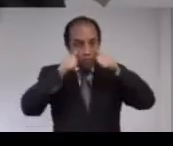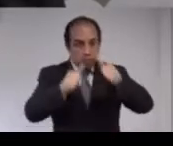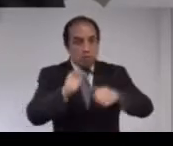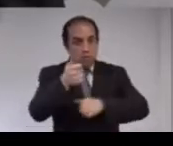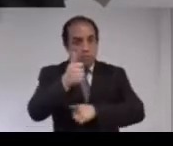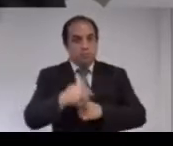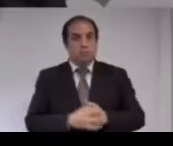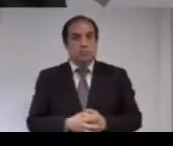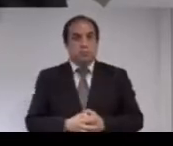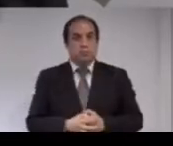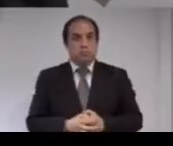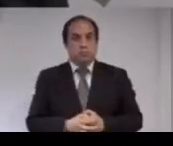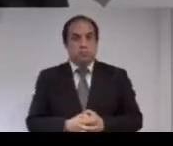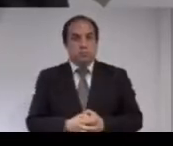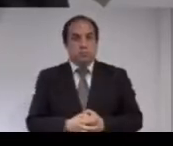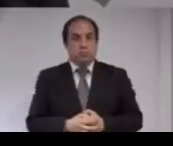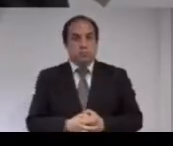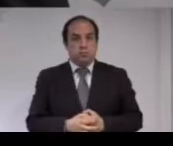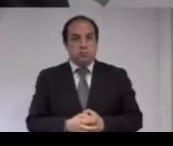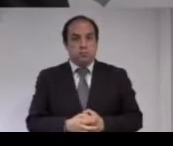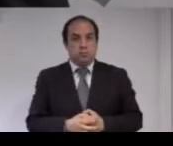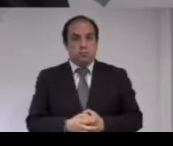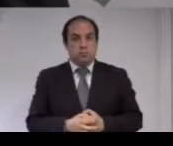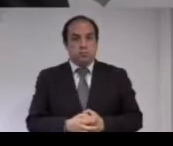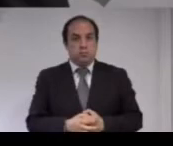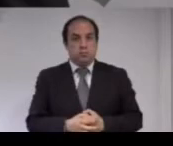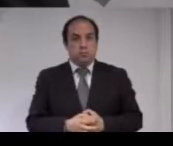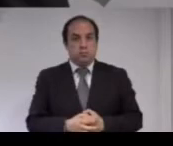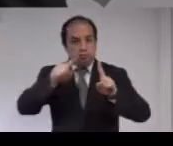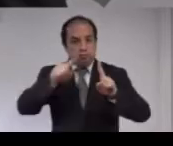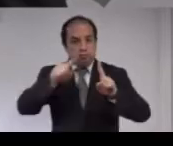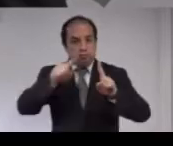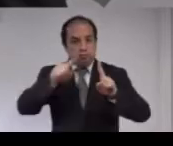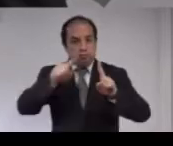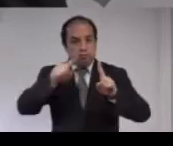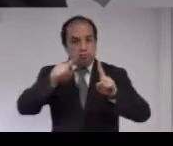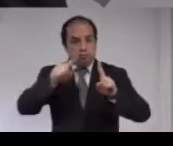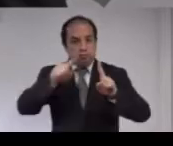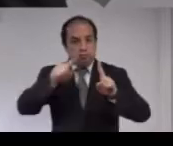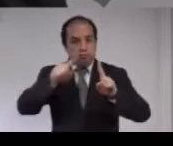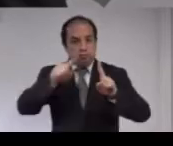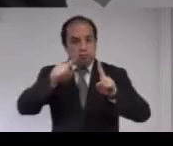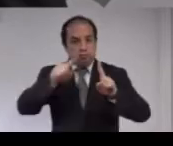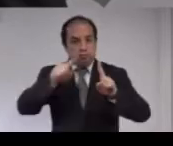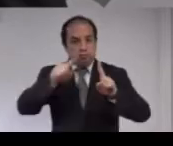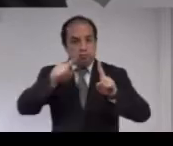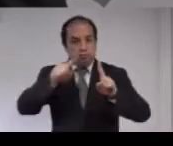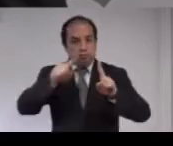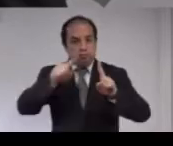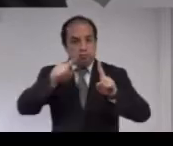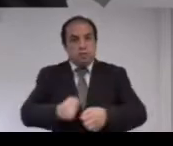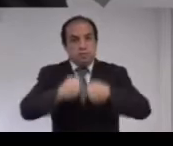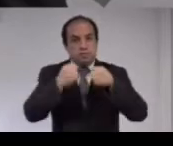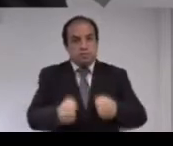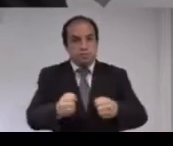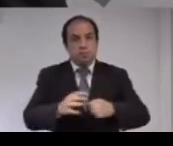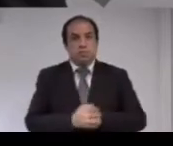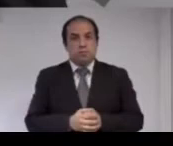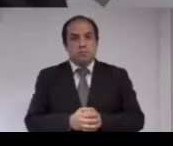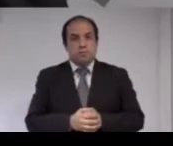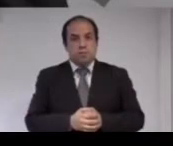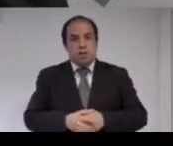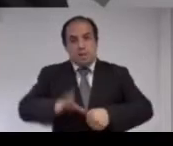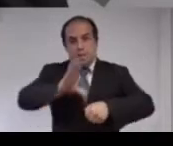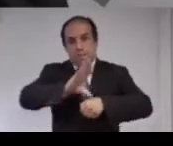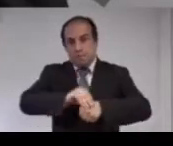primeras declaraciones. Con ello, con los gráficos, con la investigación, consolidaremos una investigación fuerte que nos permita en su